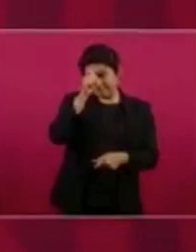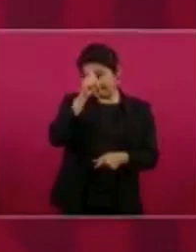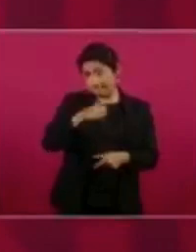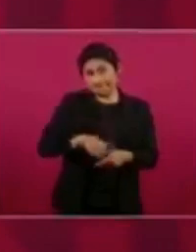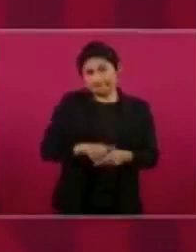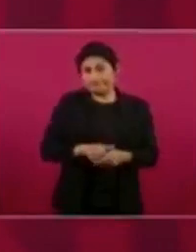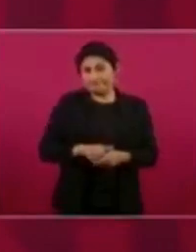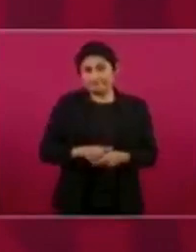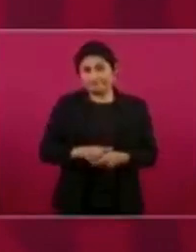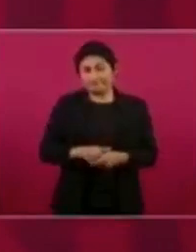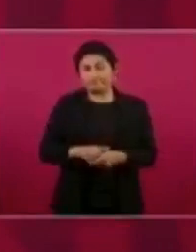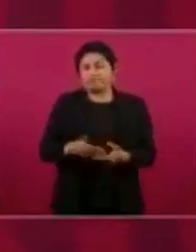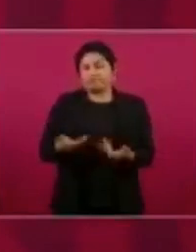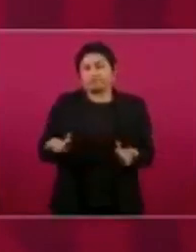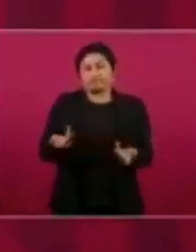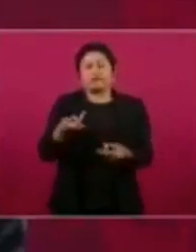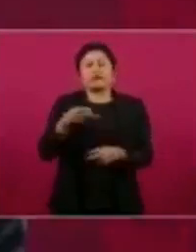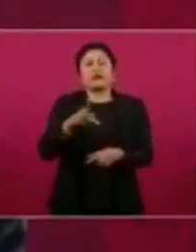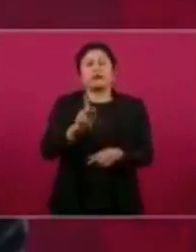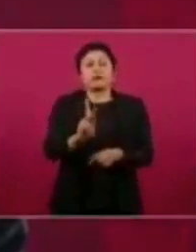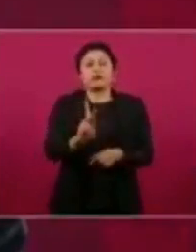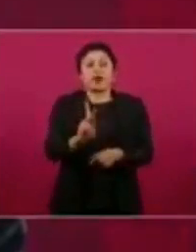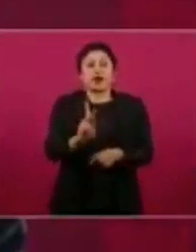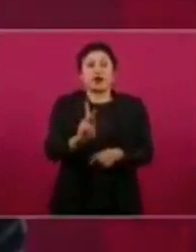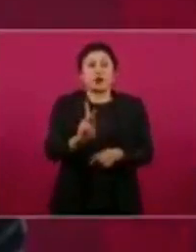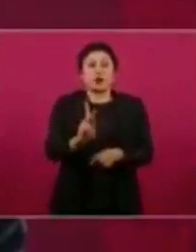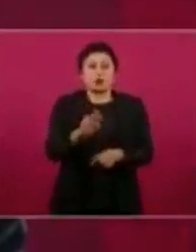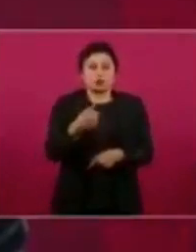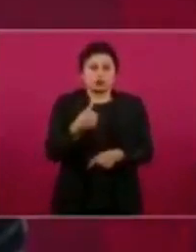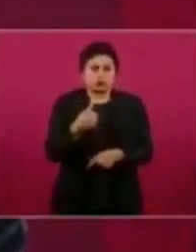claro que sí estoy a favor